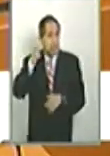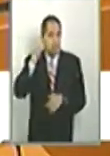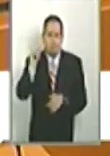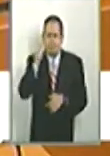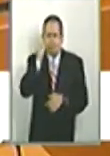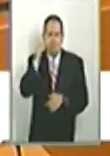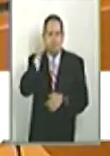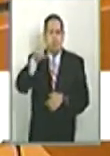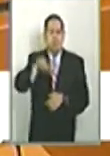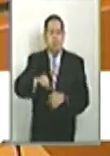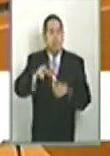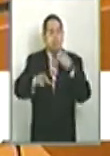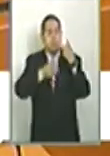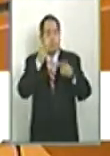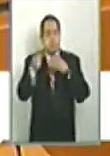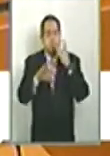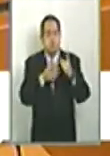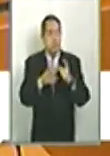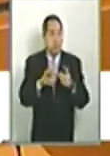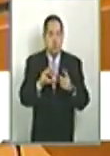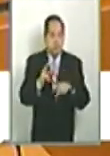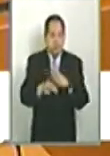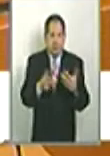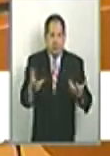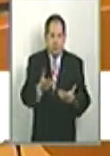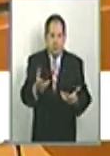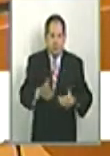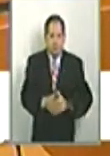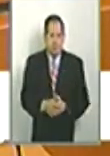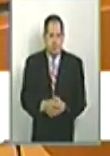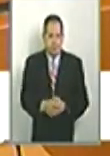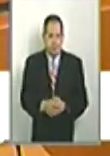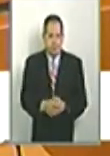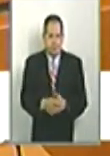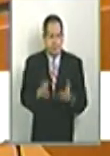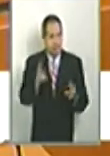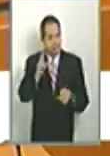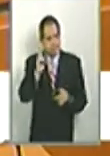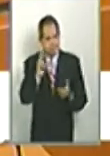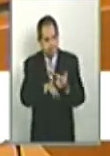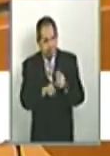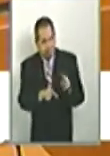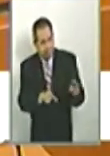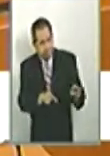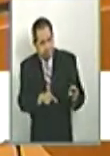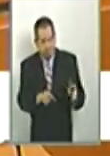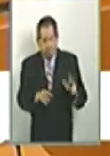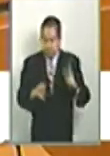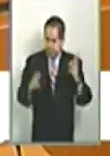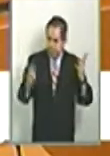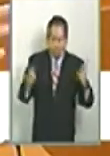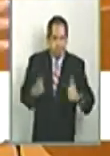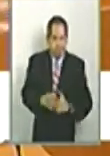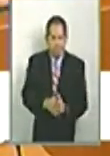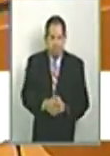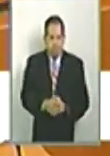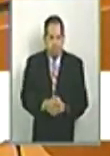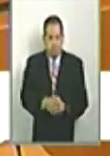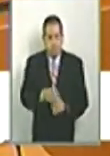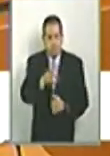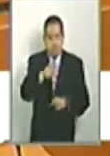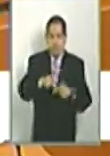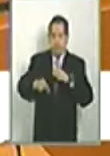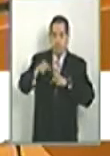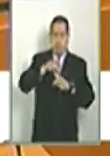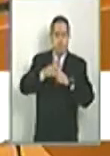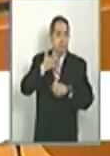entre ayer y hoy que eso no va a suceder, que la realidad les está diciendo otra cosa. Tampoco se van a echar para atrás